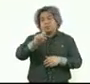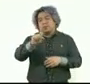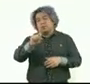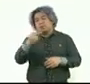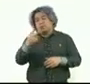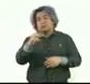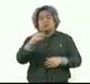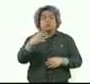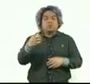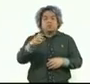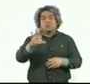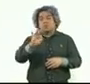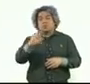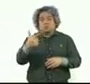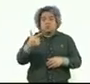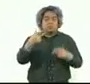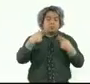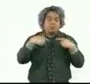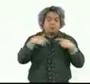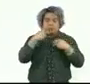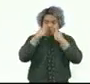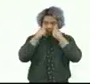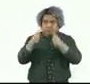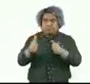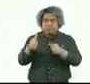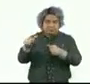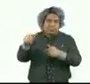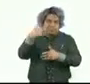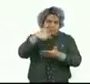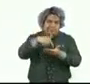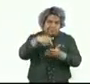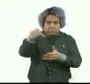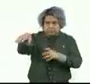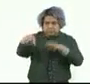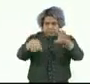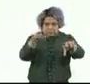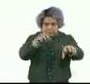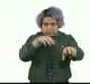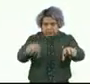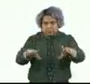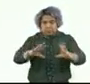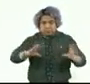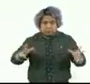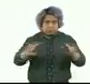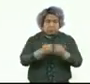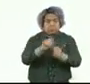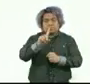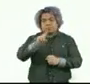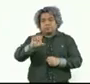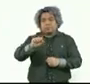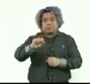222.947 pacientes atendidos a través de estos módulos de Salud en tu Vida, con un total de